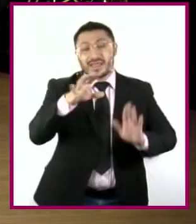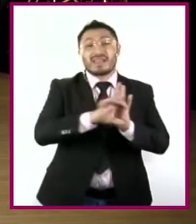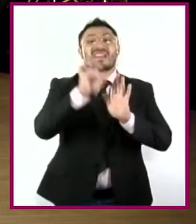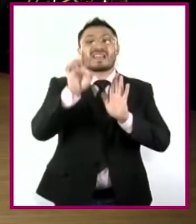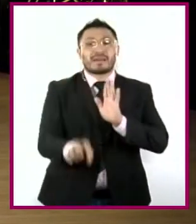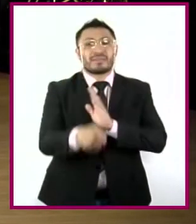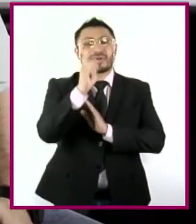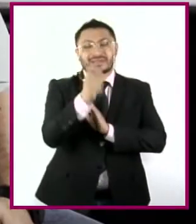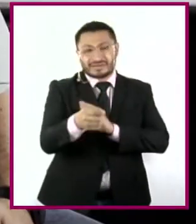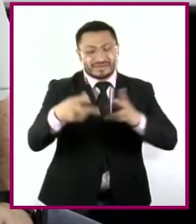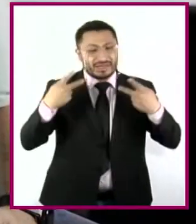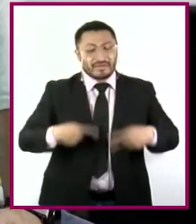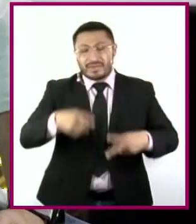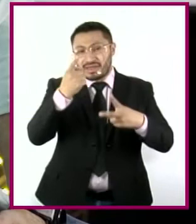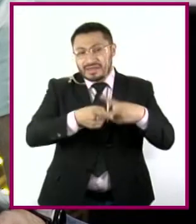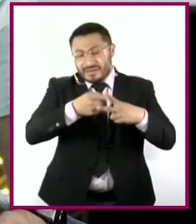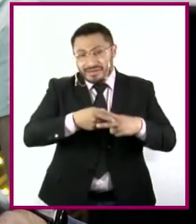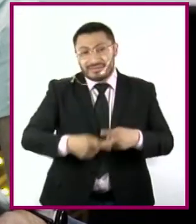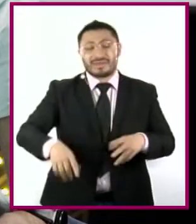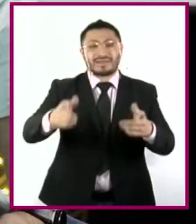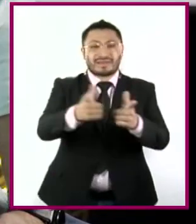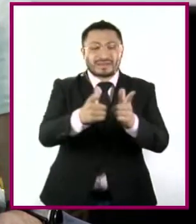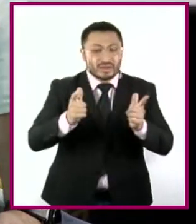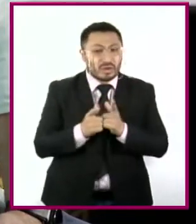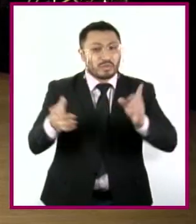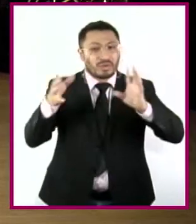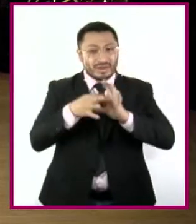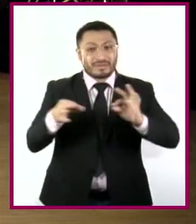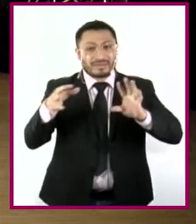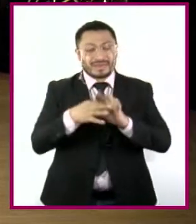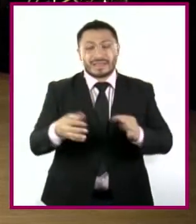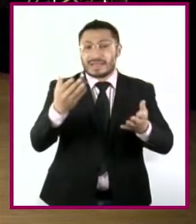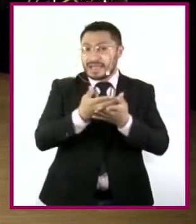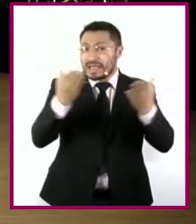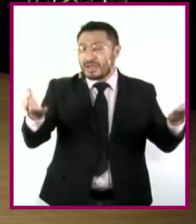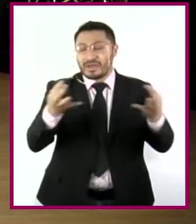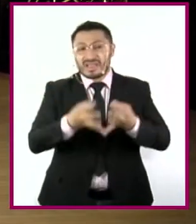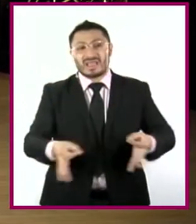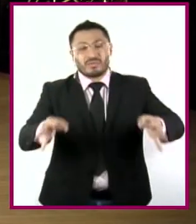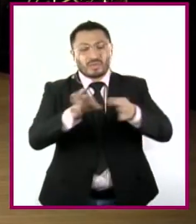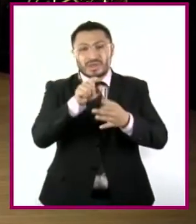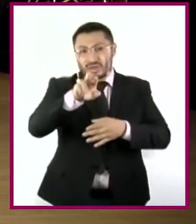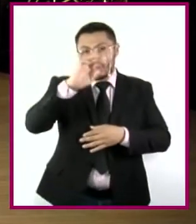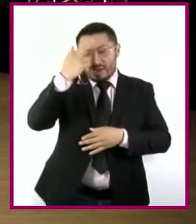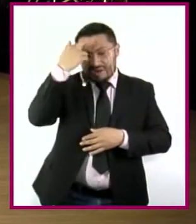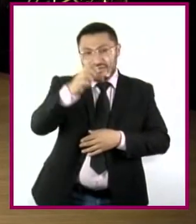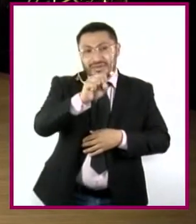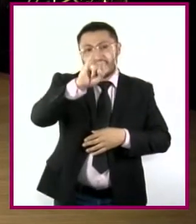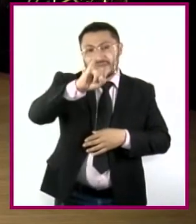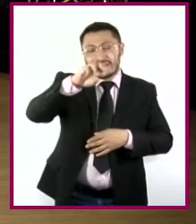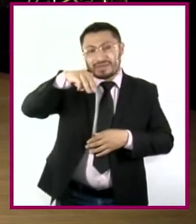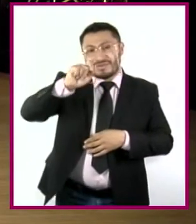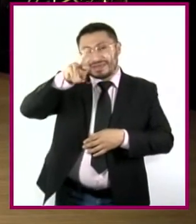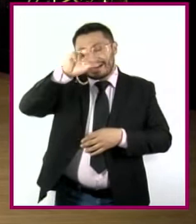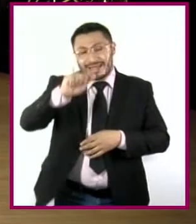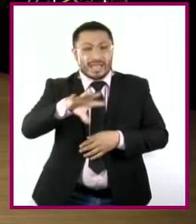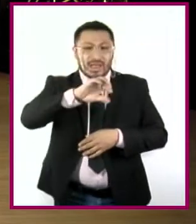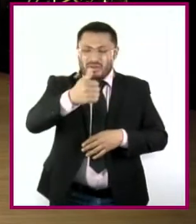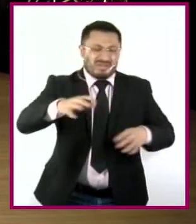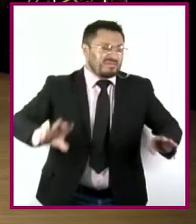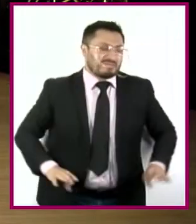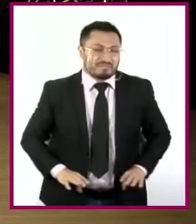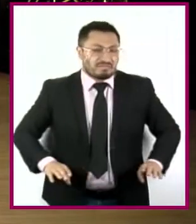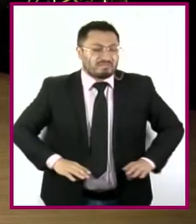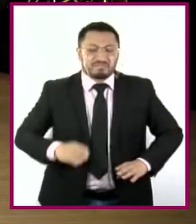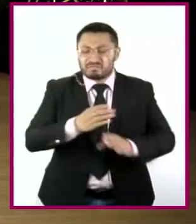los matemáticos denominan un grupo. Ahora que es importante decir que las simetrías de cualquier otro objeto también constituyen